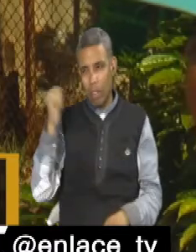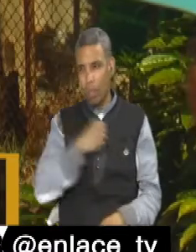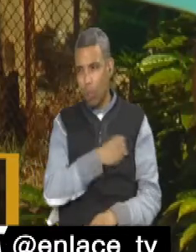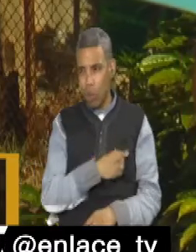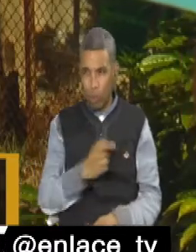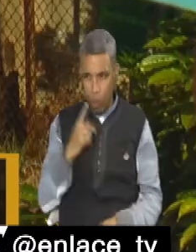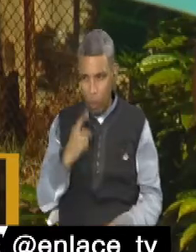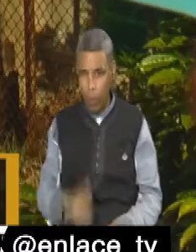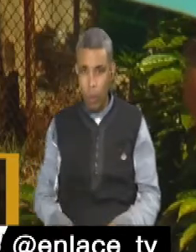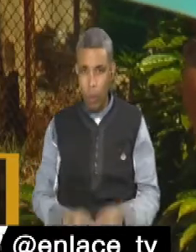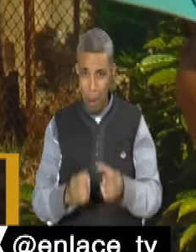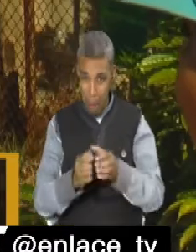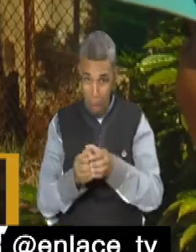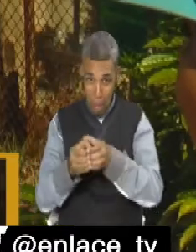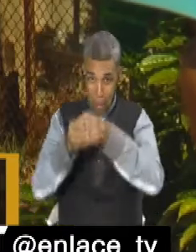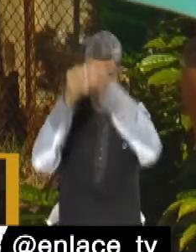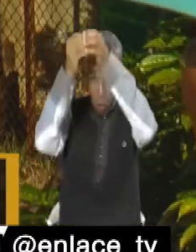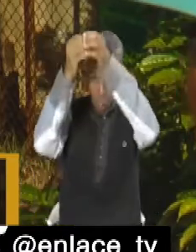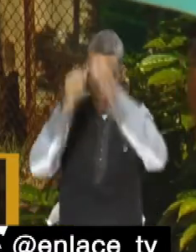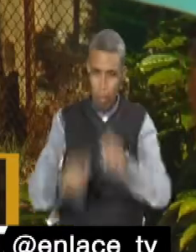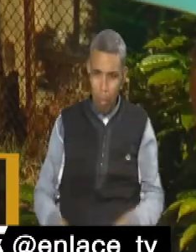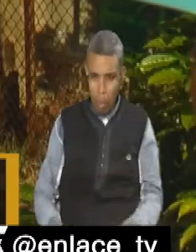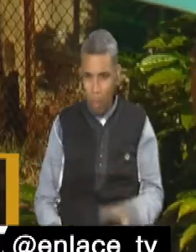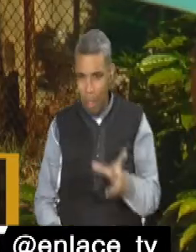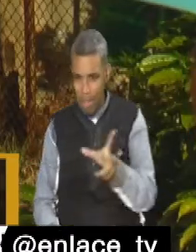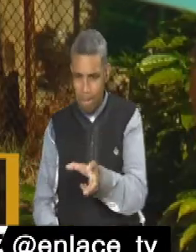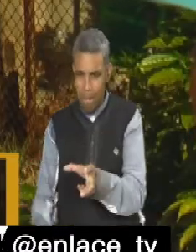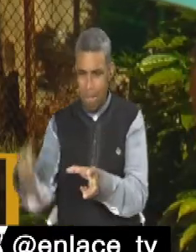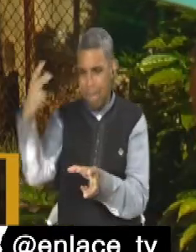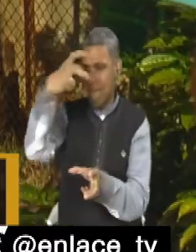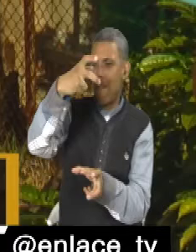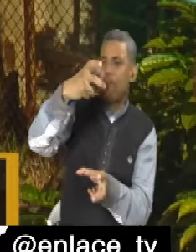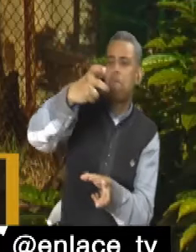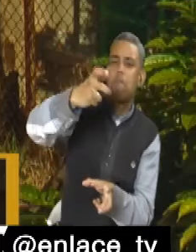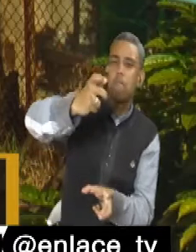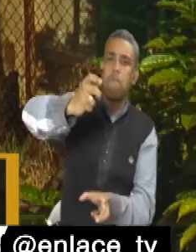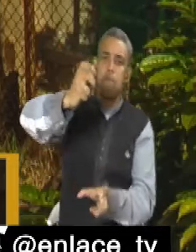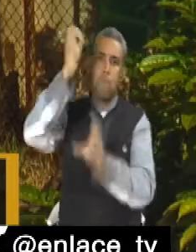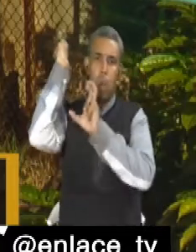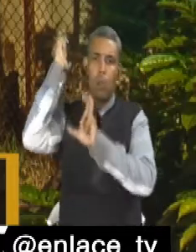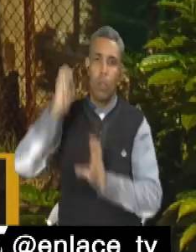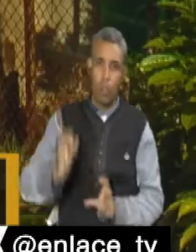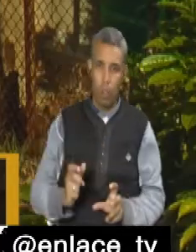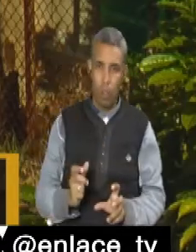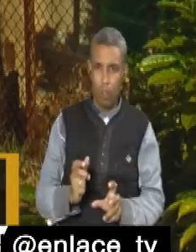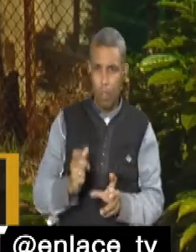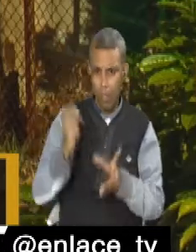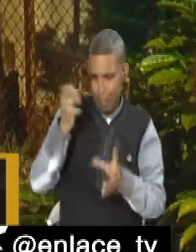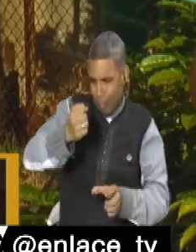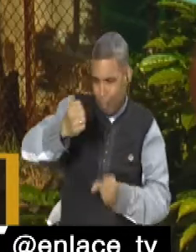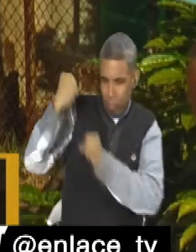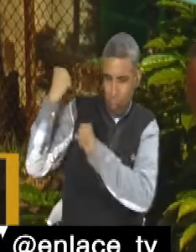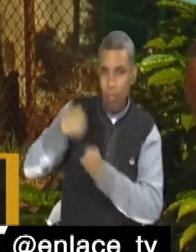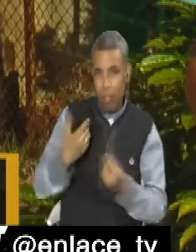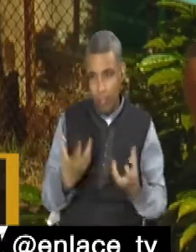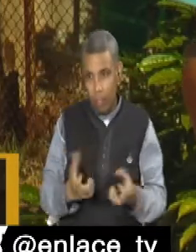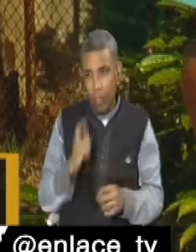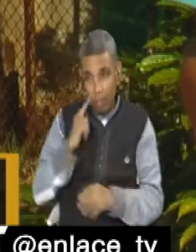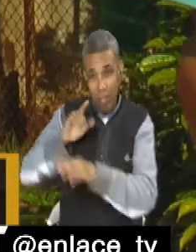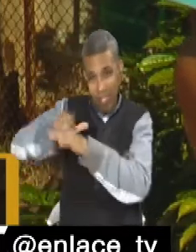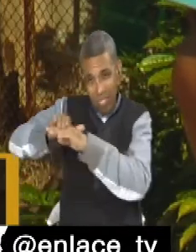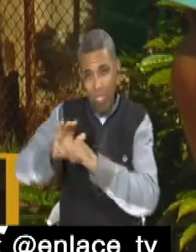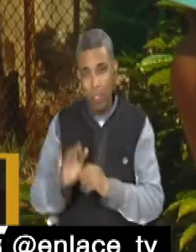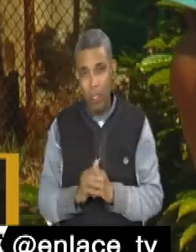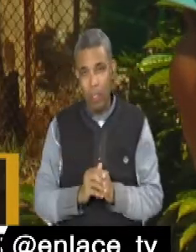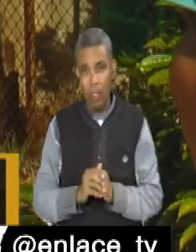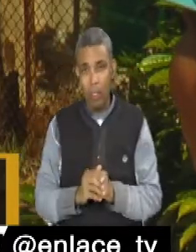por completo al final con la canalización, que es la que está detrás mío. Sí. Entonces, desafortunadamente, con un poste